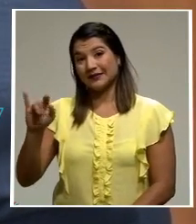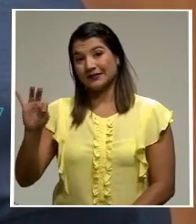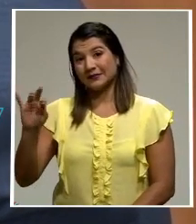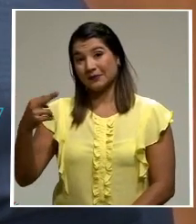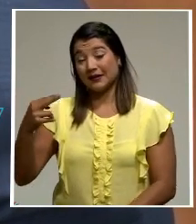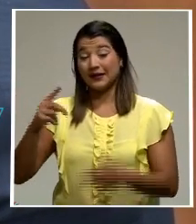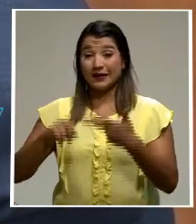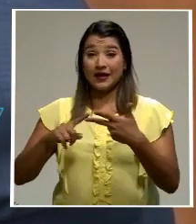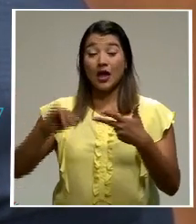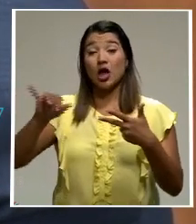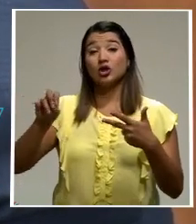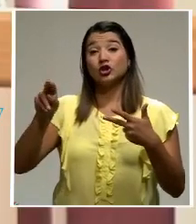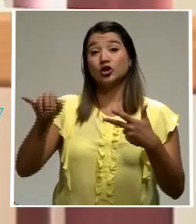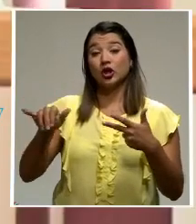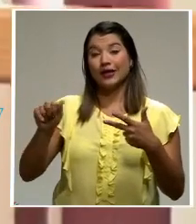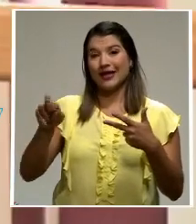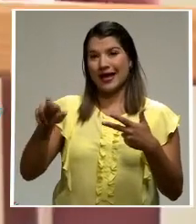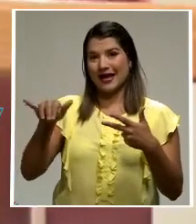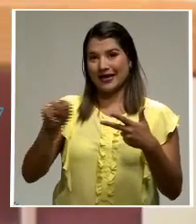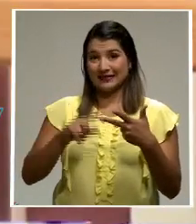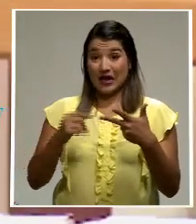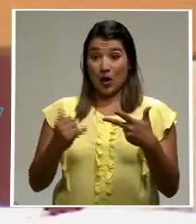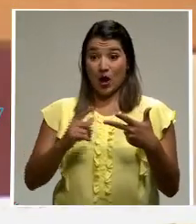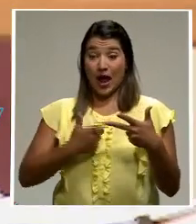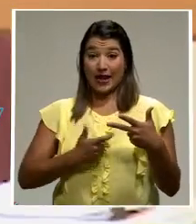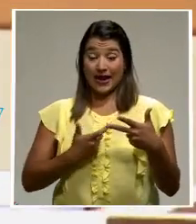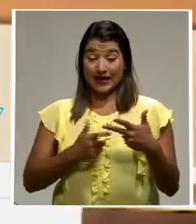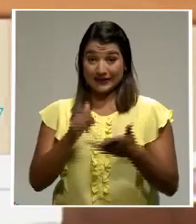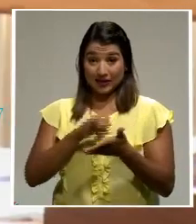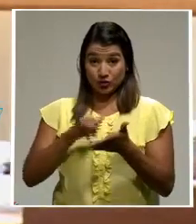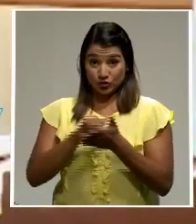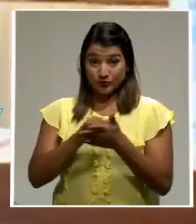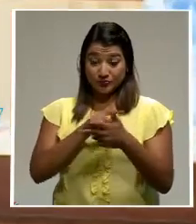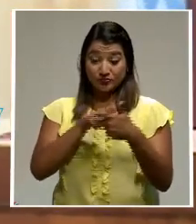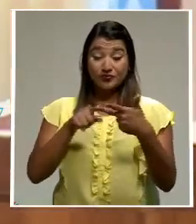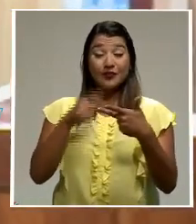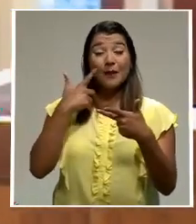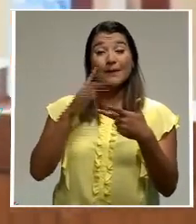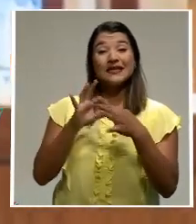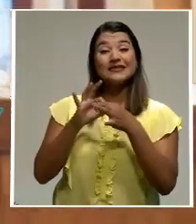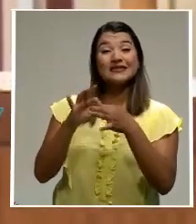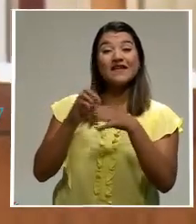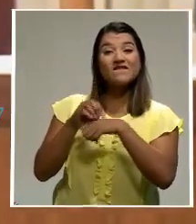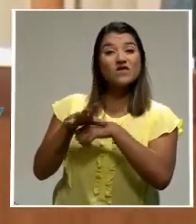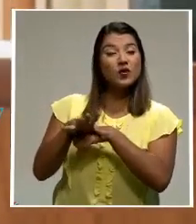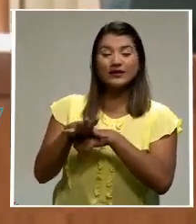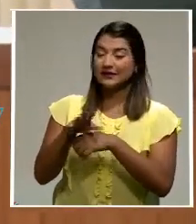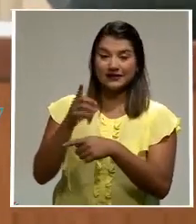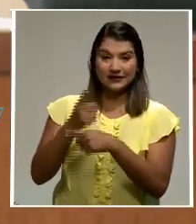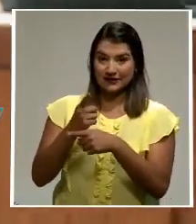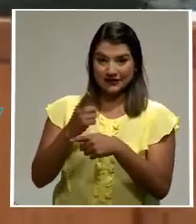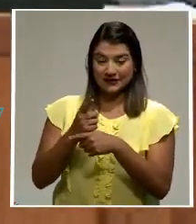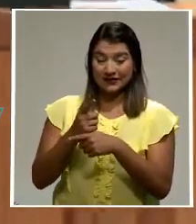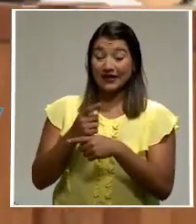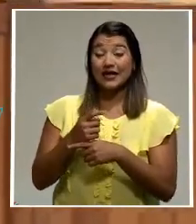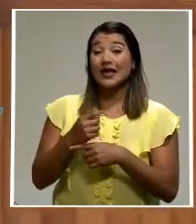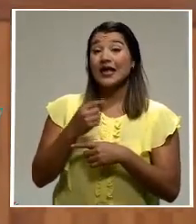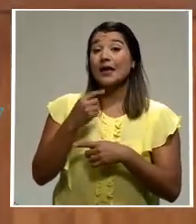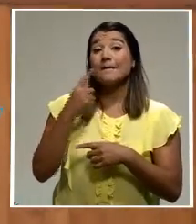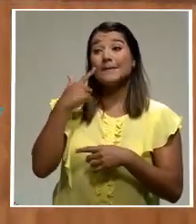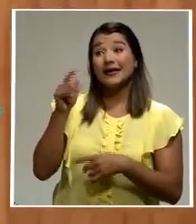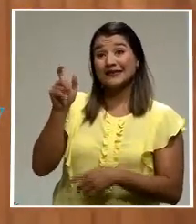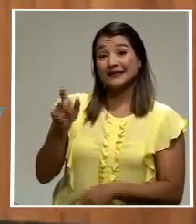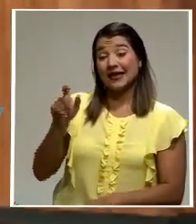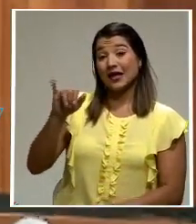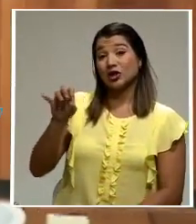La Fiscalía les atribuye a los tres el presunto delito de tráfico de influencias. De acuerdo con la acusación del Ministerio Público, Johnny Araya fue